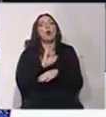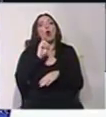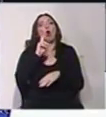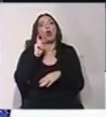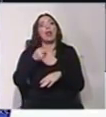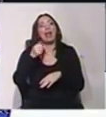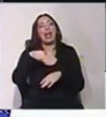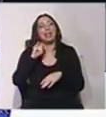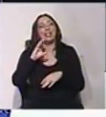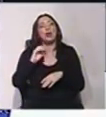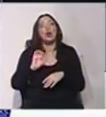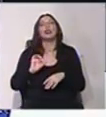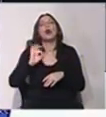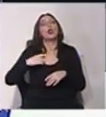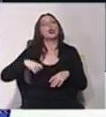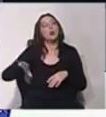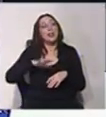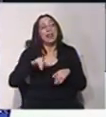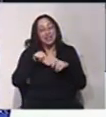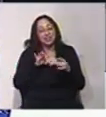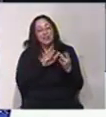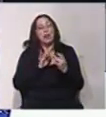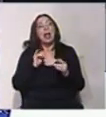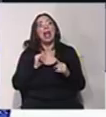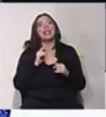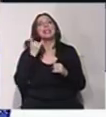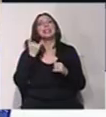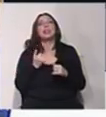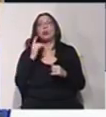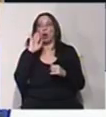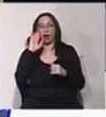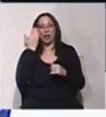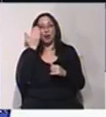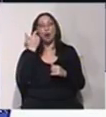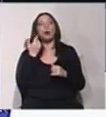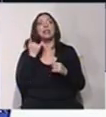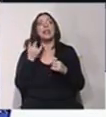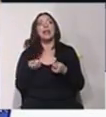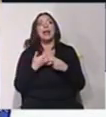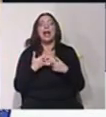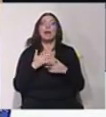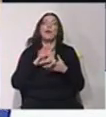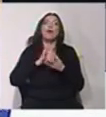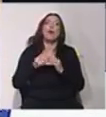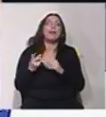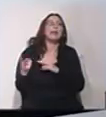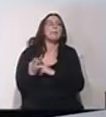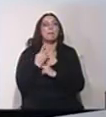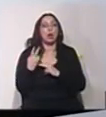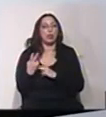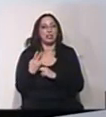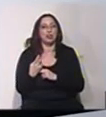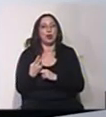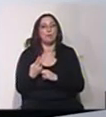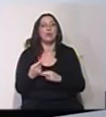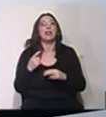vínculos de ciudadanía. Esos vínculos de alguna manera nos dan cierto reconocimiento, ¿sí? Y nos dan cierta protección también. Es decir, Pablo Jaén es integrante de